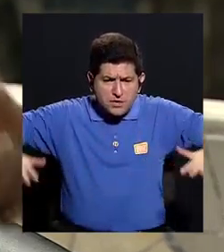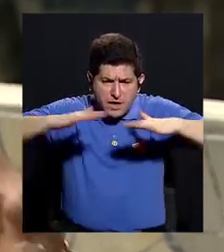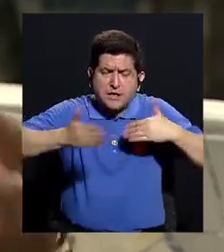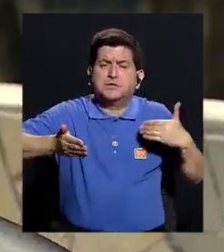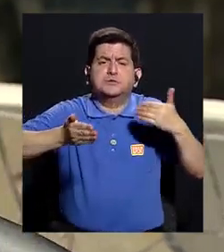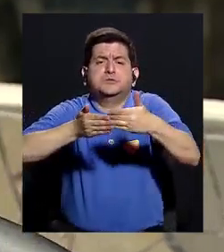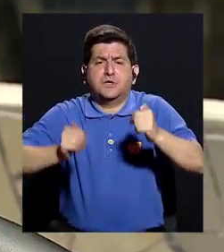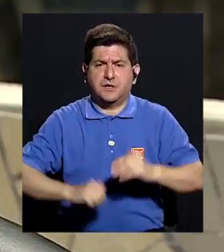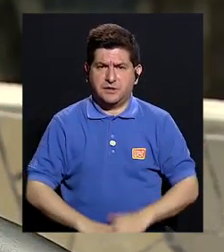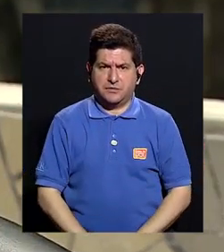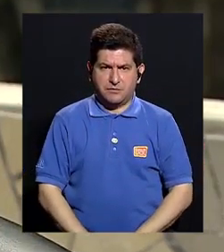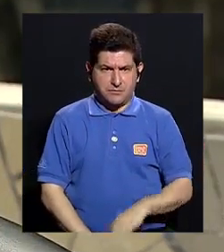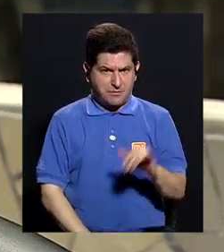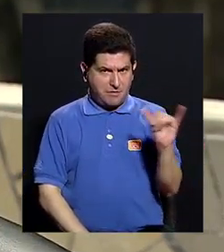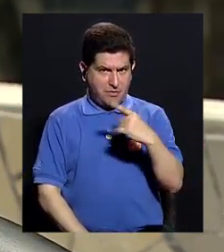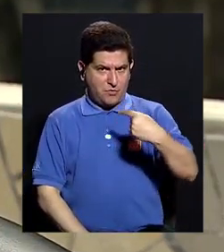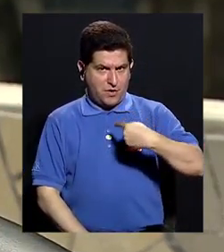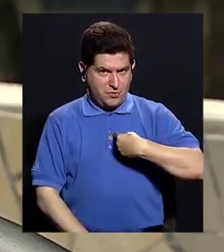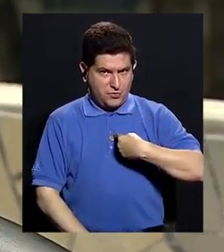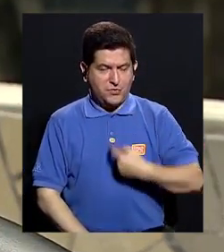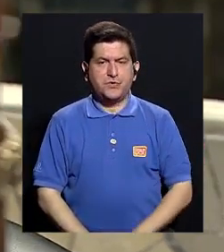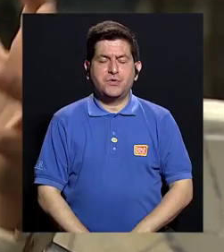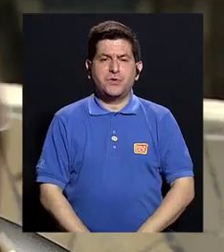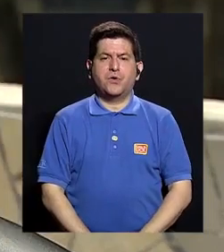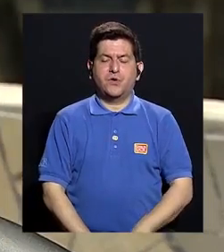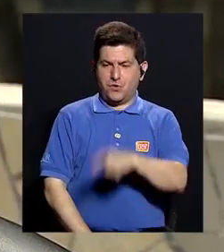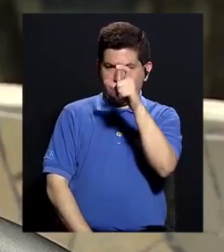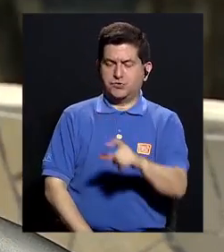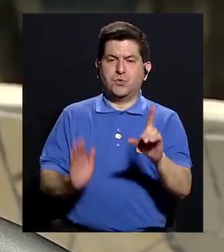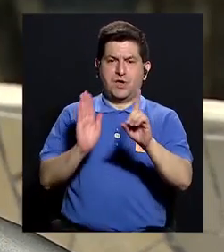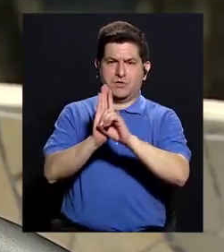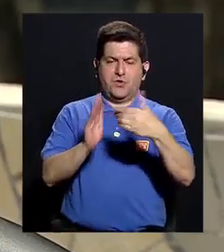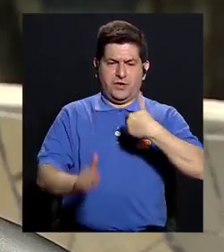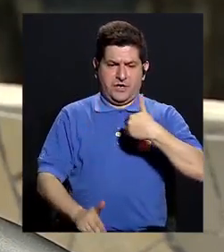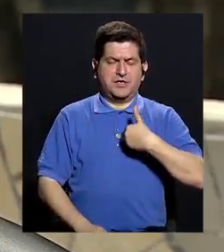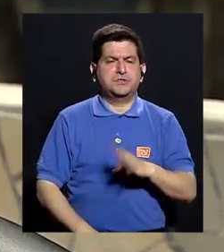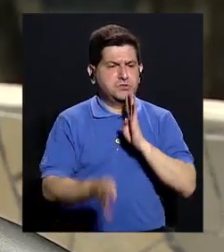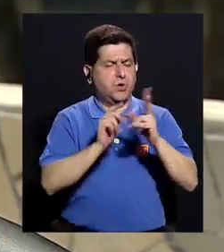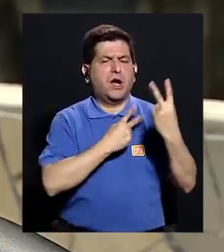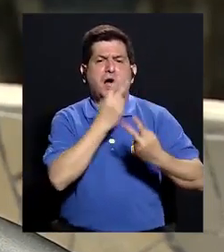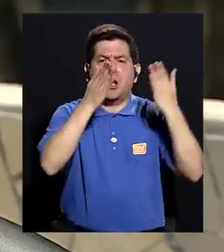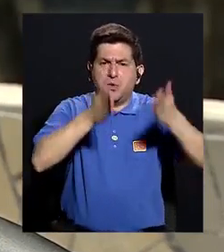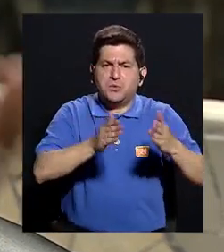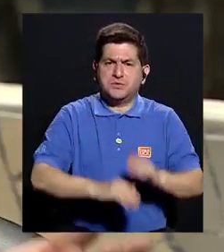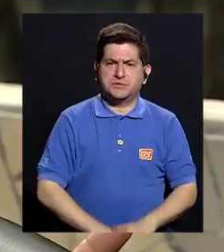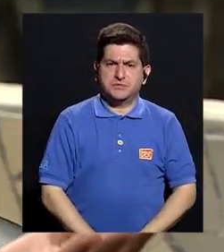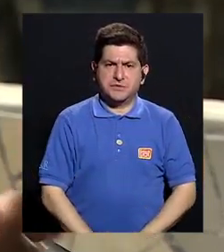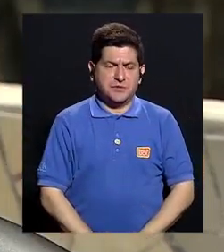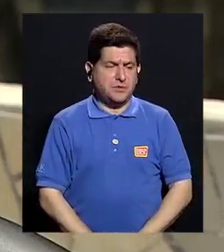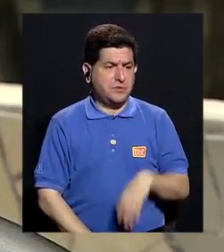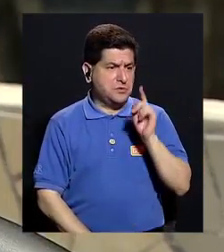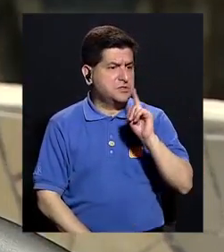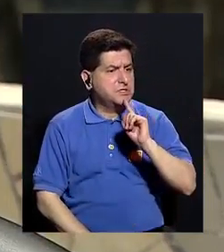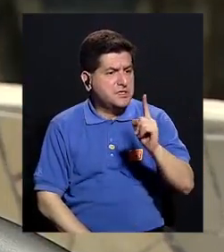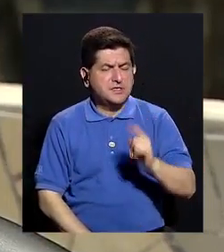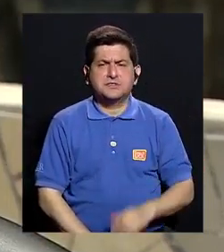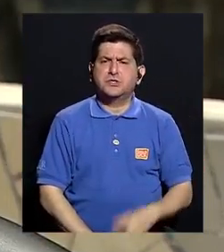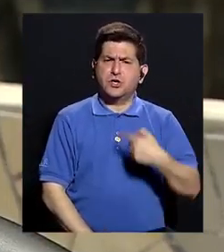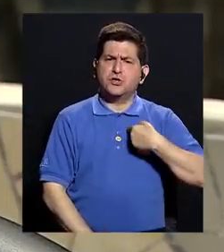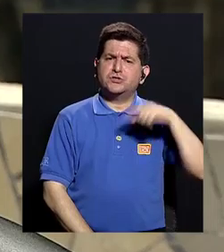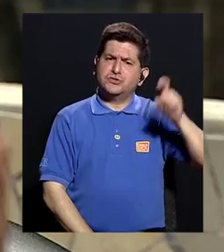nuestros espacios más inmediatos, y también yo como sujeto y sujeta de derecho puedo hablar con mi vecina y mi vecino y